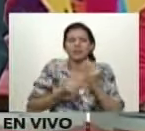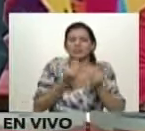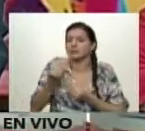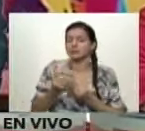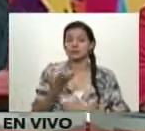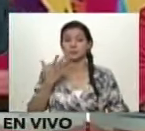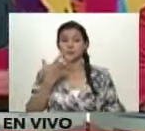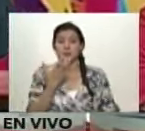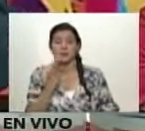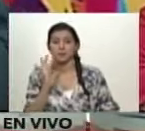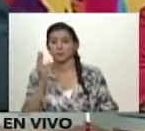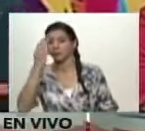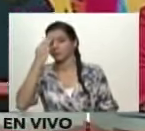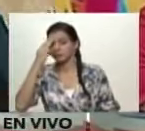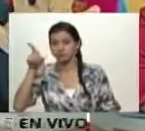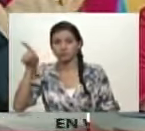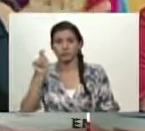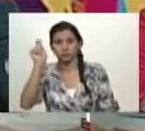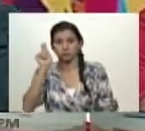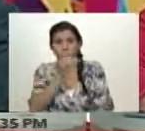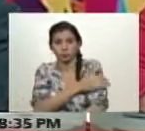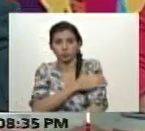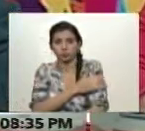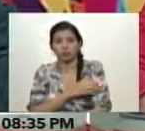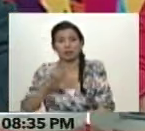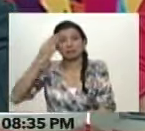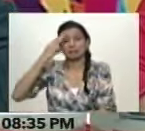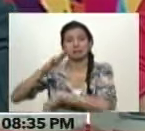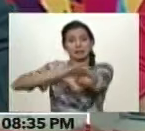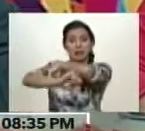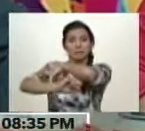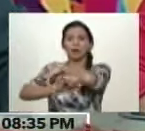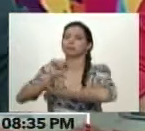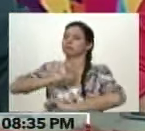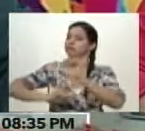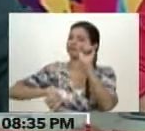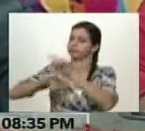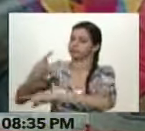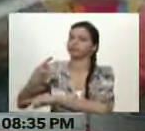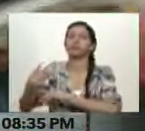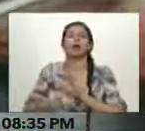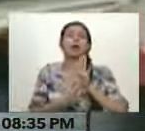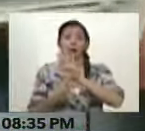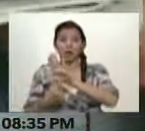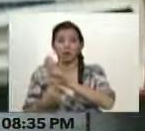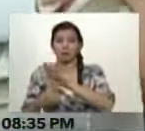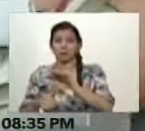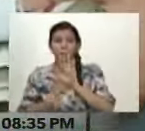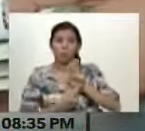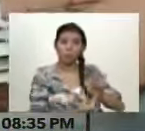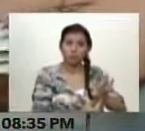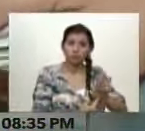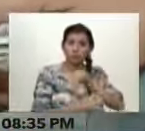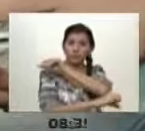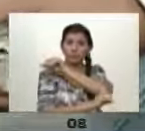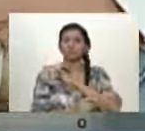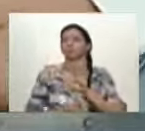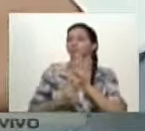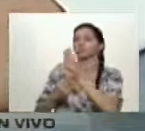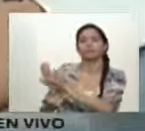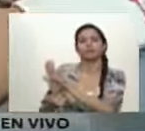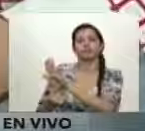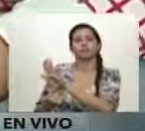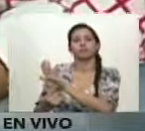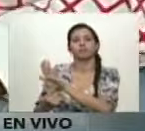burguesa, agenda científica revolucionaria. Una agenda. Esta es nuestra agenda. Se desprende de las decisiones